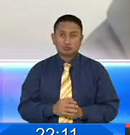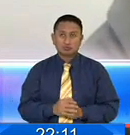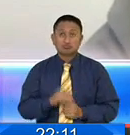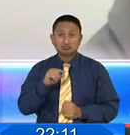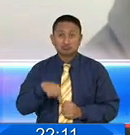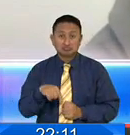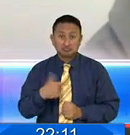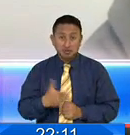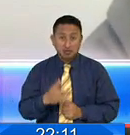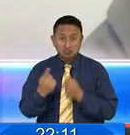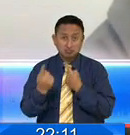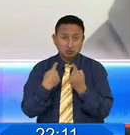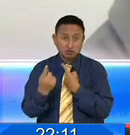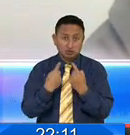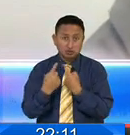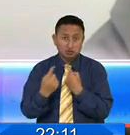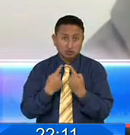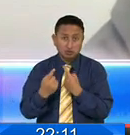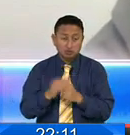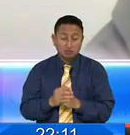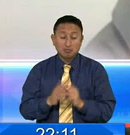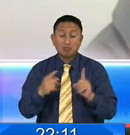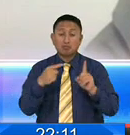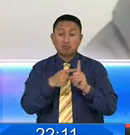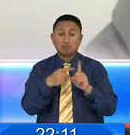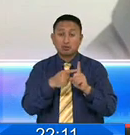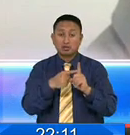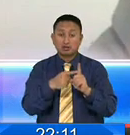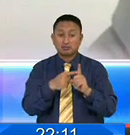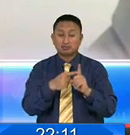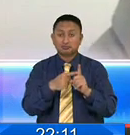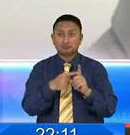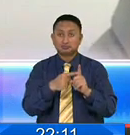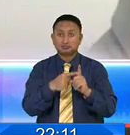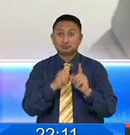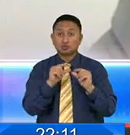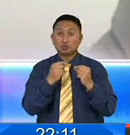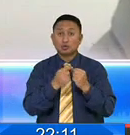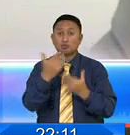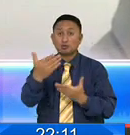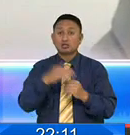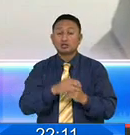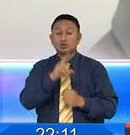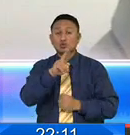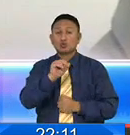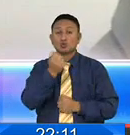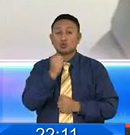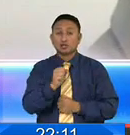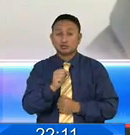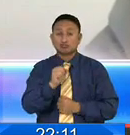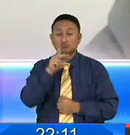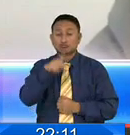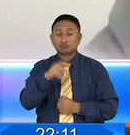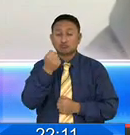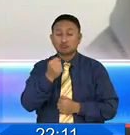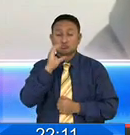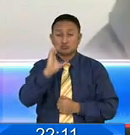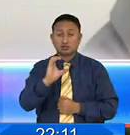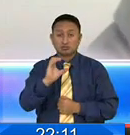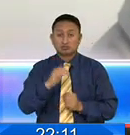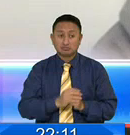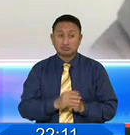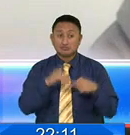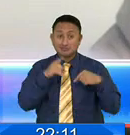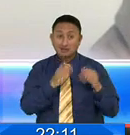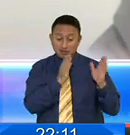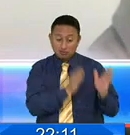dialogó, parece aparentemente, esta persona con las personas de UNES, con el Partido Social Cristiano, y en ese